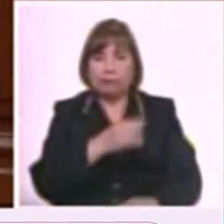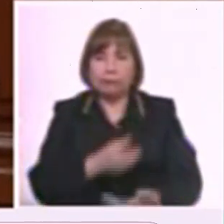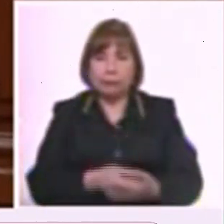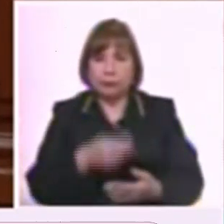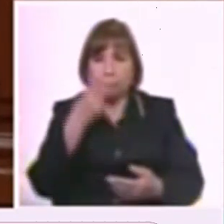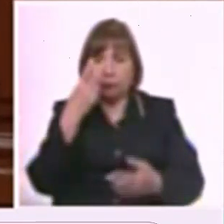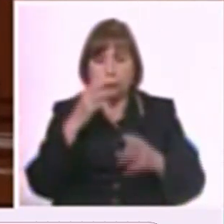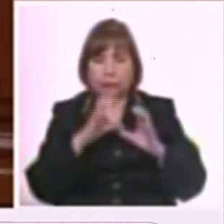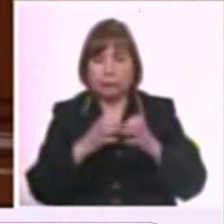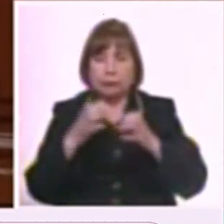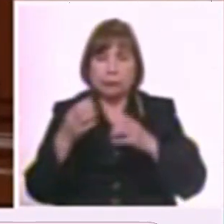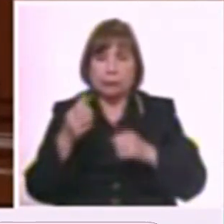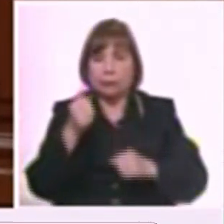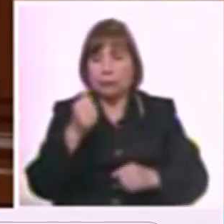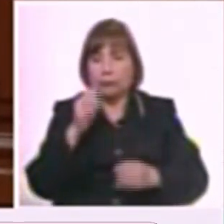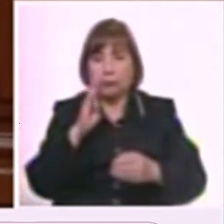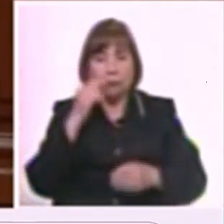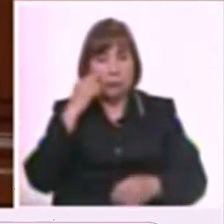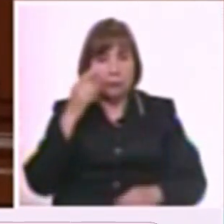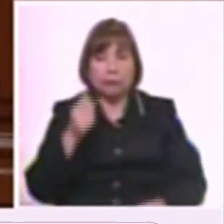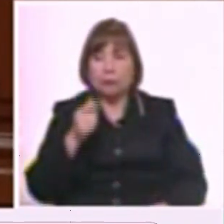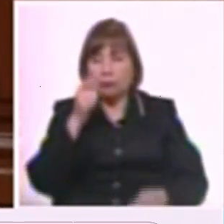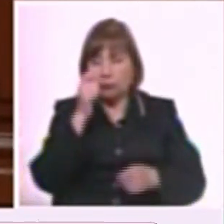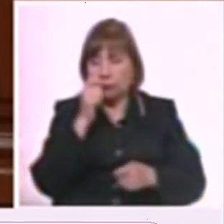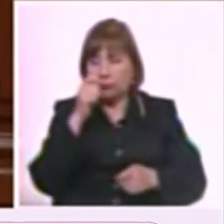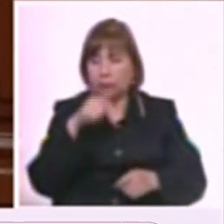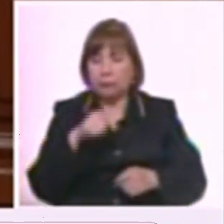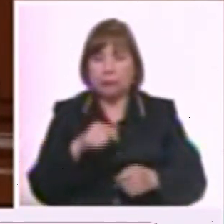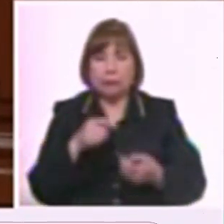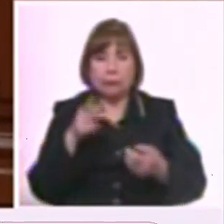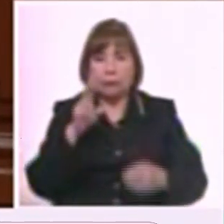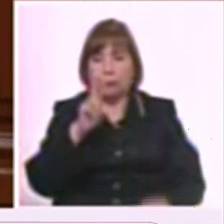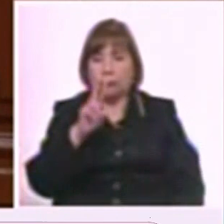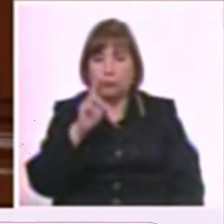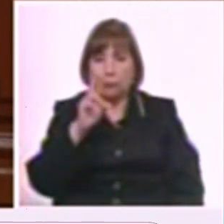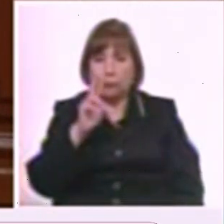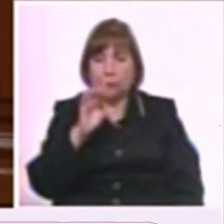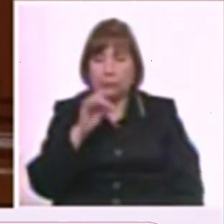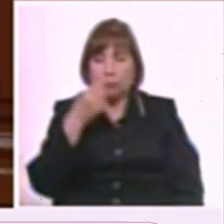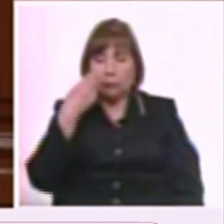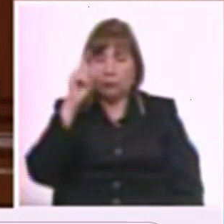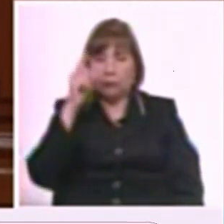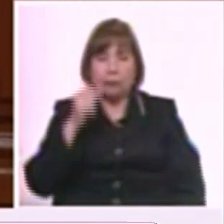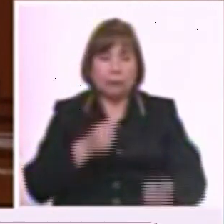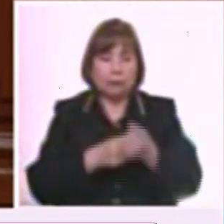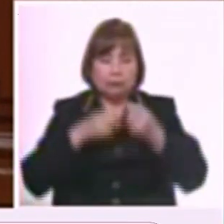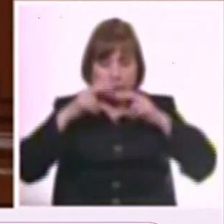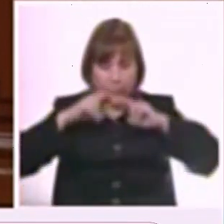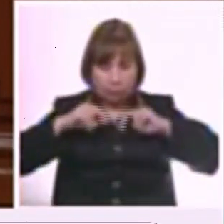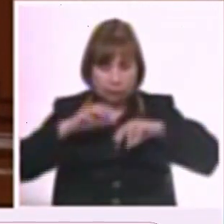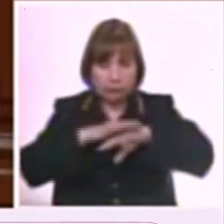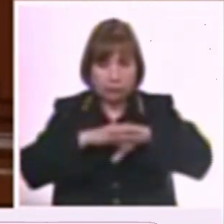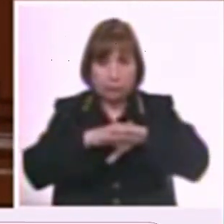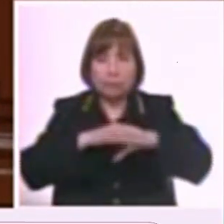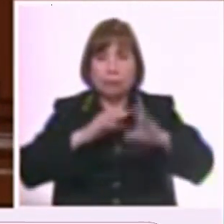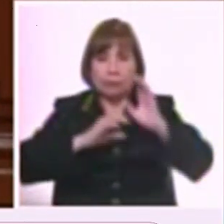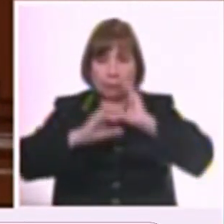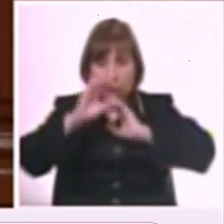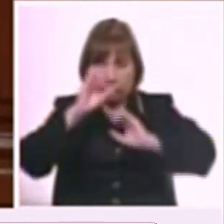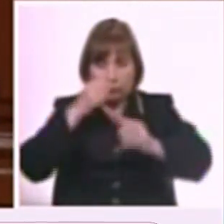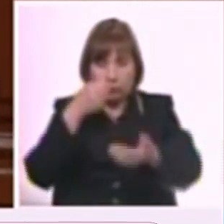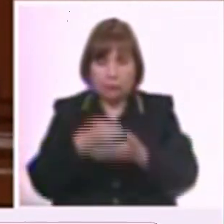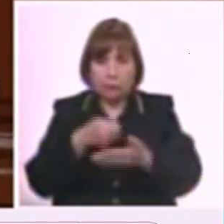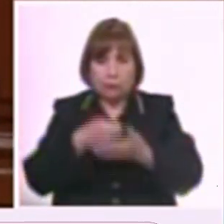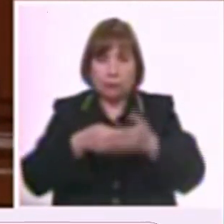investigadores. Señores, a mediados de este mes, se realizará el concurso público de acceso a